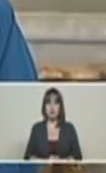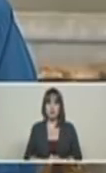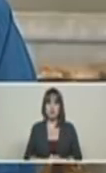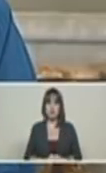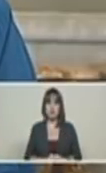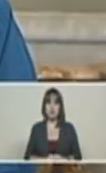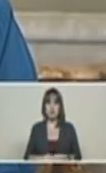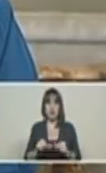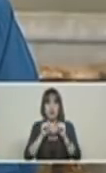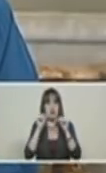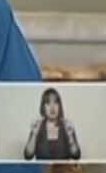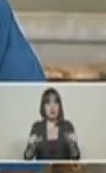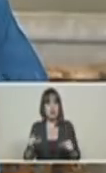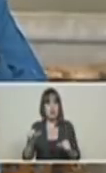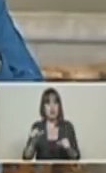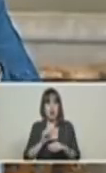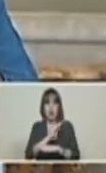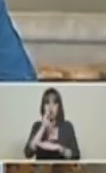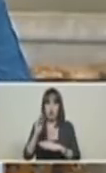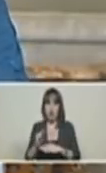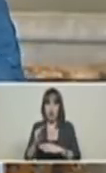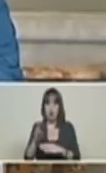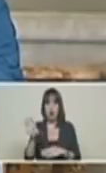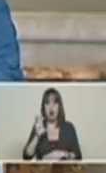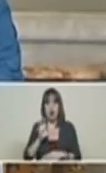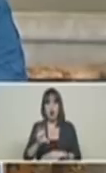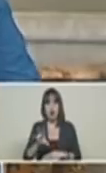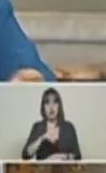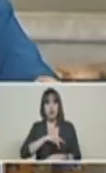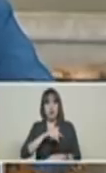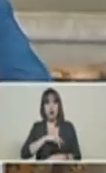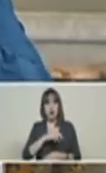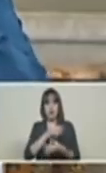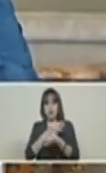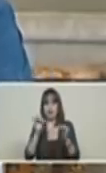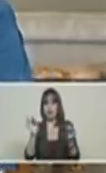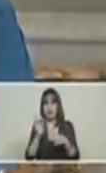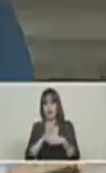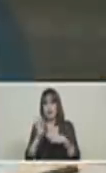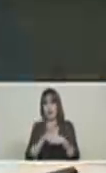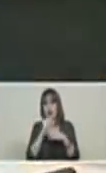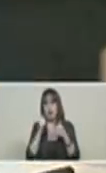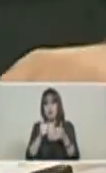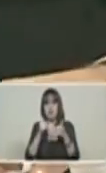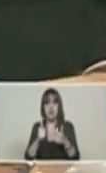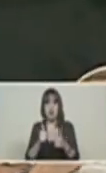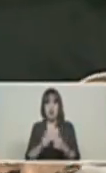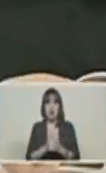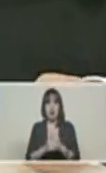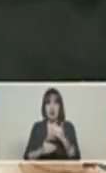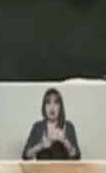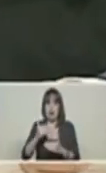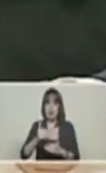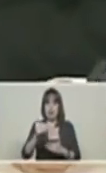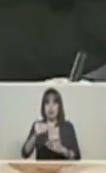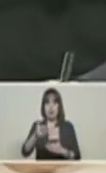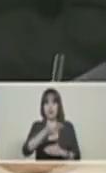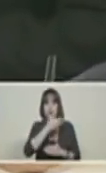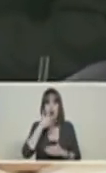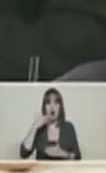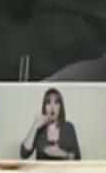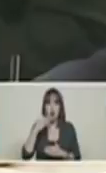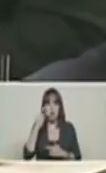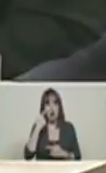Sistema de protección del carnet de la patria. Ha funcionado bien y va a funcionar cada vez mejor. Y hay que